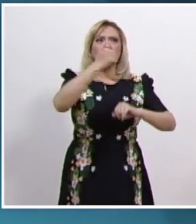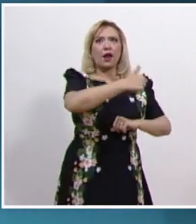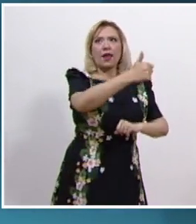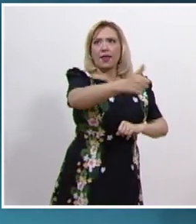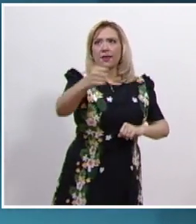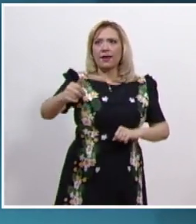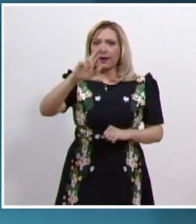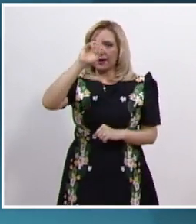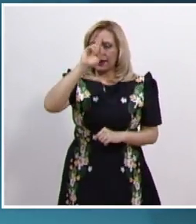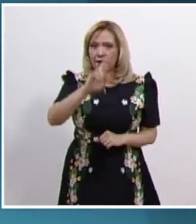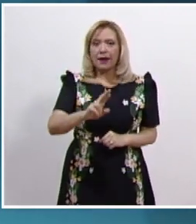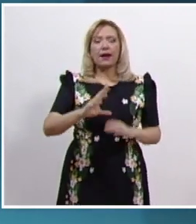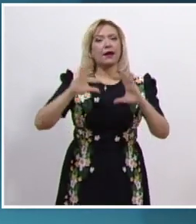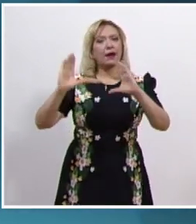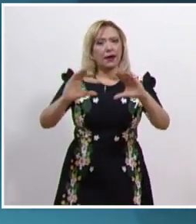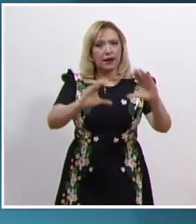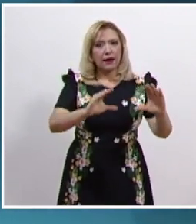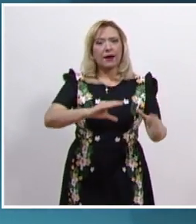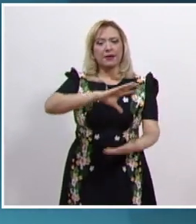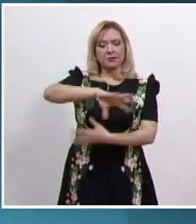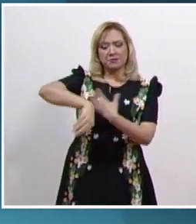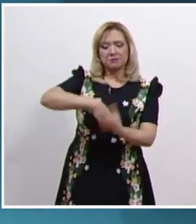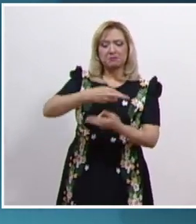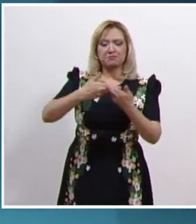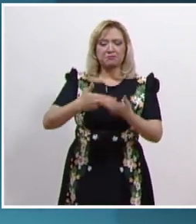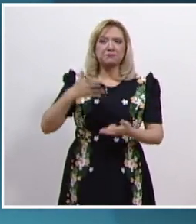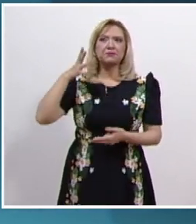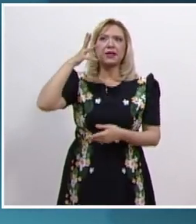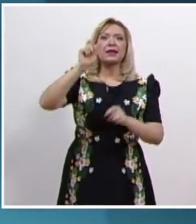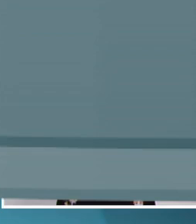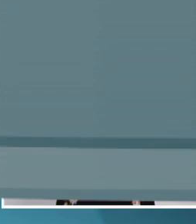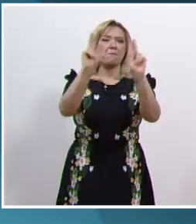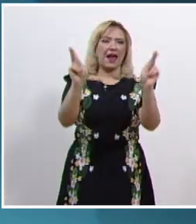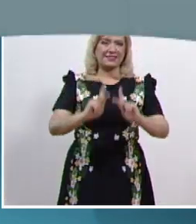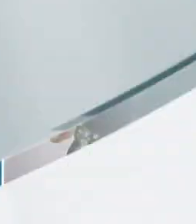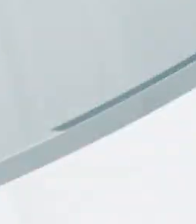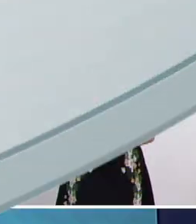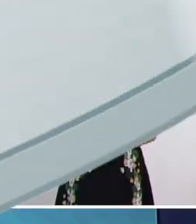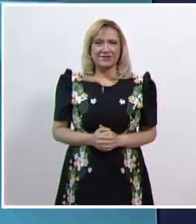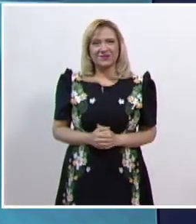educación en sostenibilidad y cultivar la cultura de la paz.